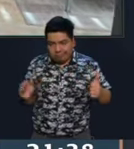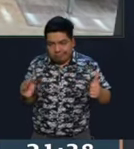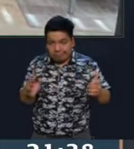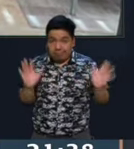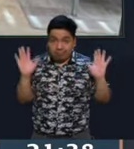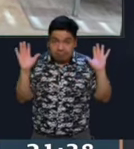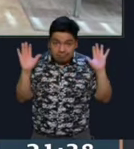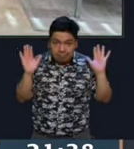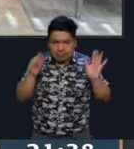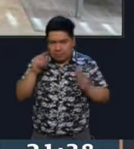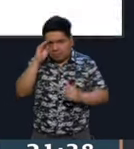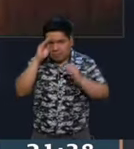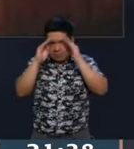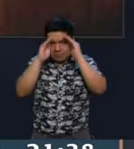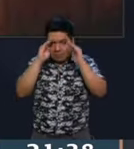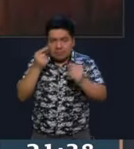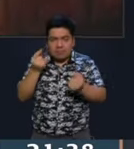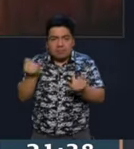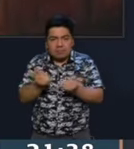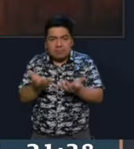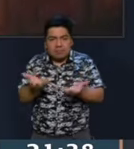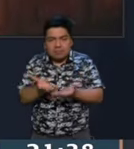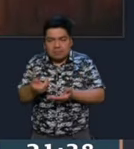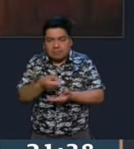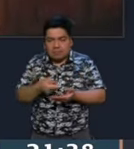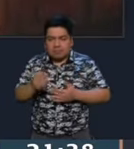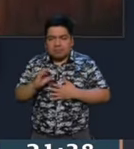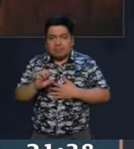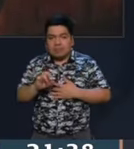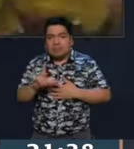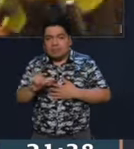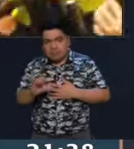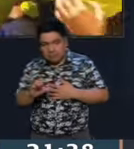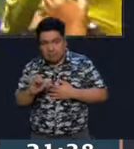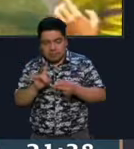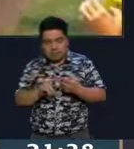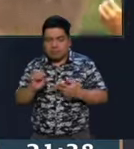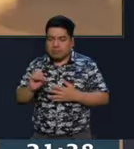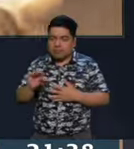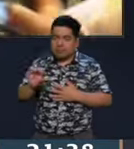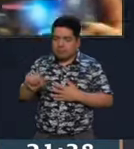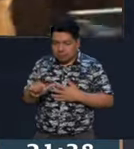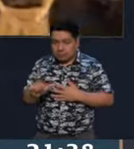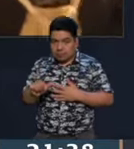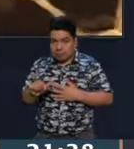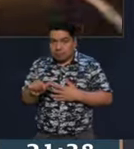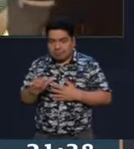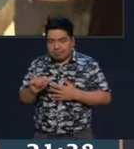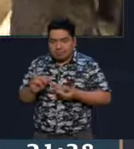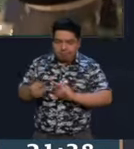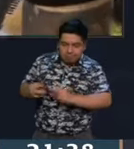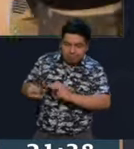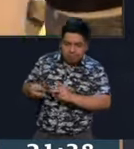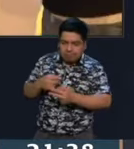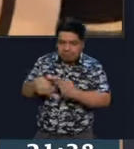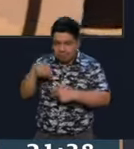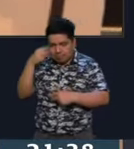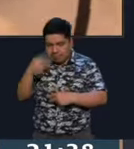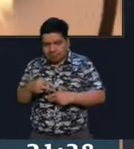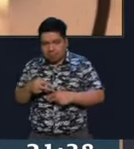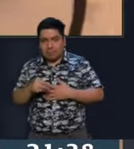que yo creo que va a suceder es que tanto de la CELAC y de la OEA que es tiene una animadversión por México,